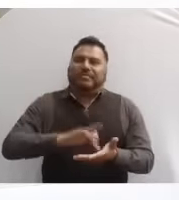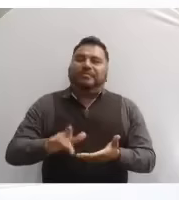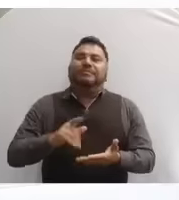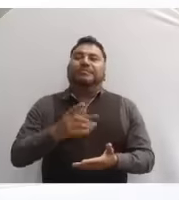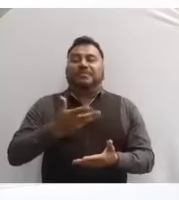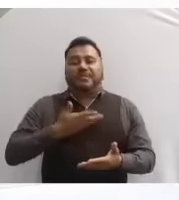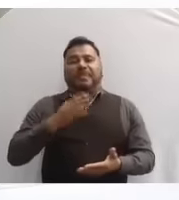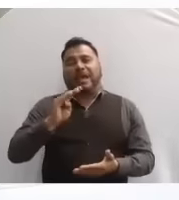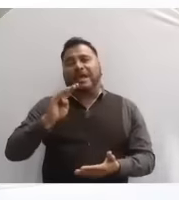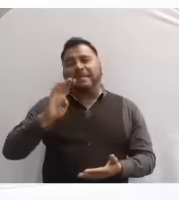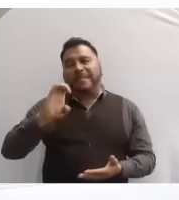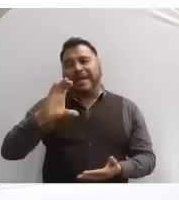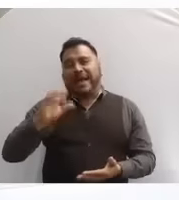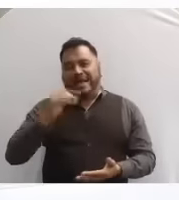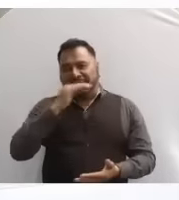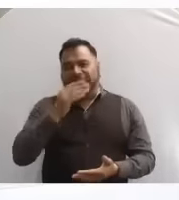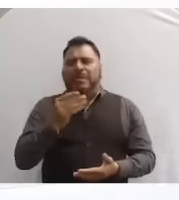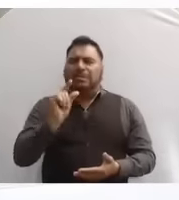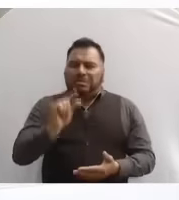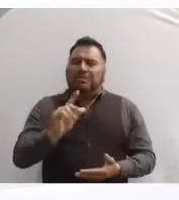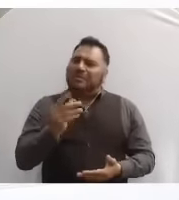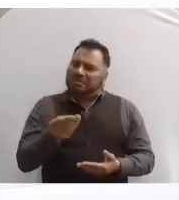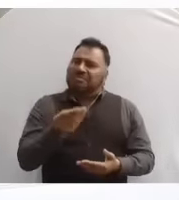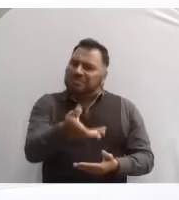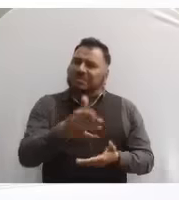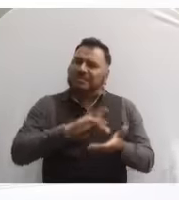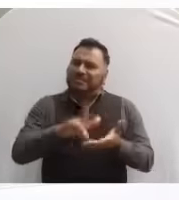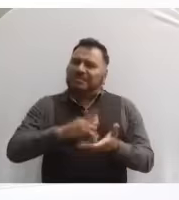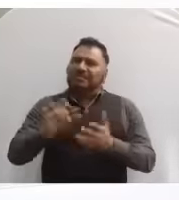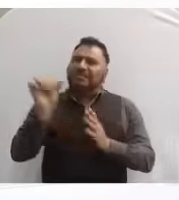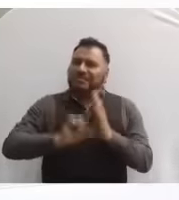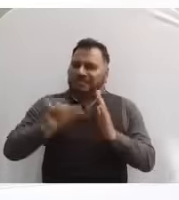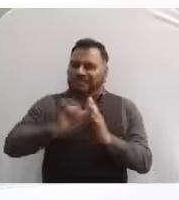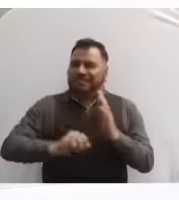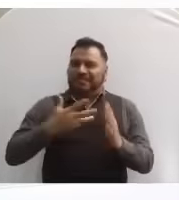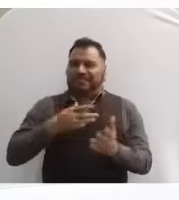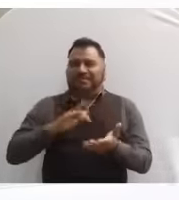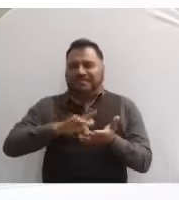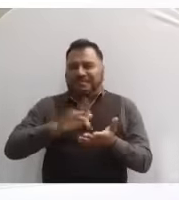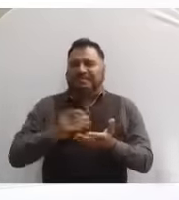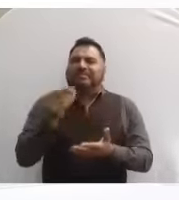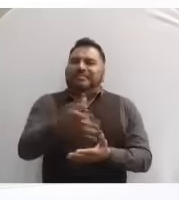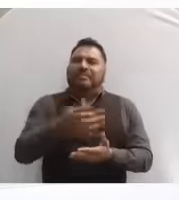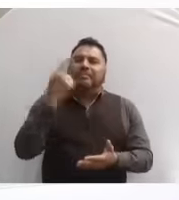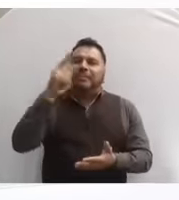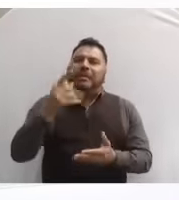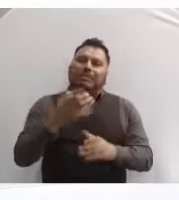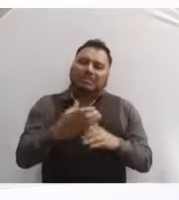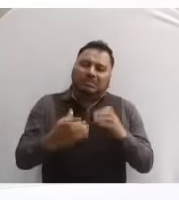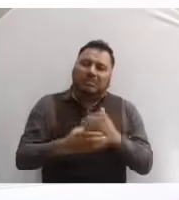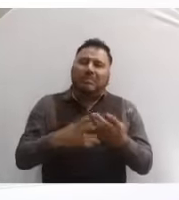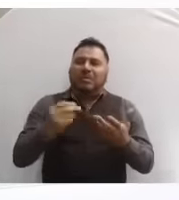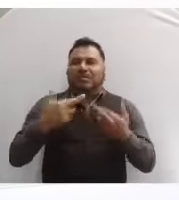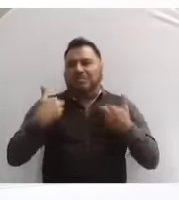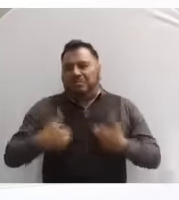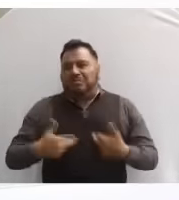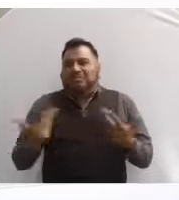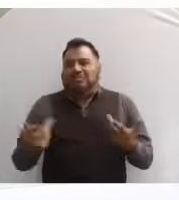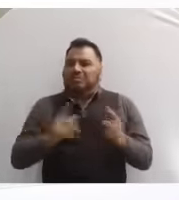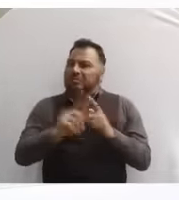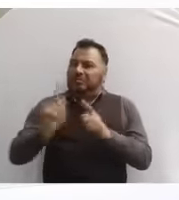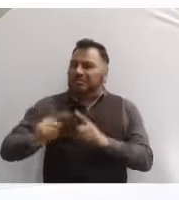una beca pequeña, pero es una beca mensual, que apoya para útiles, uniformes